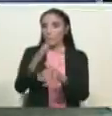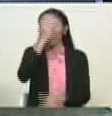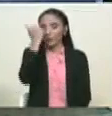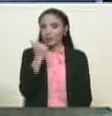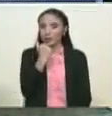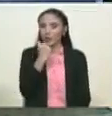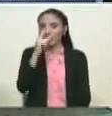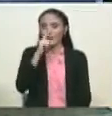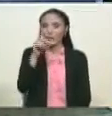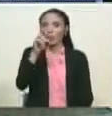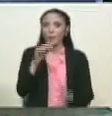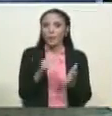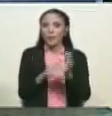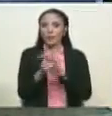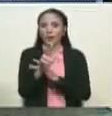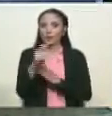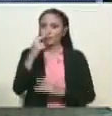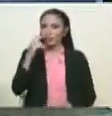desde el año 2003,